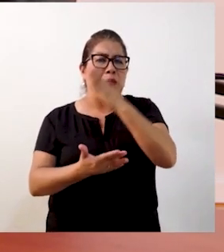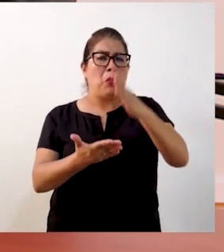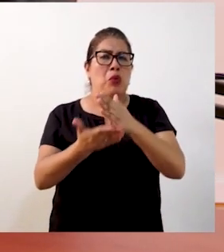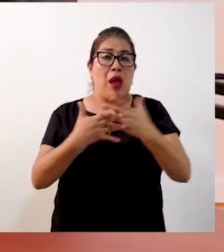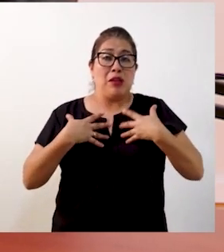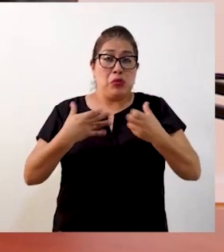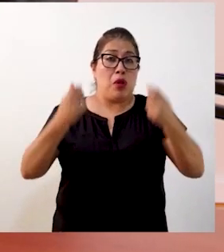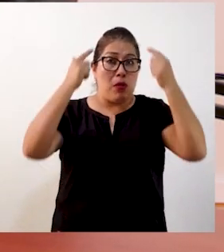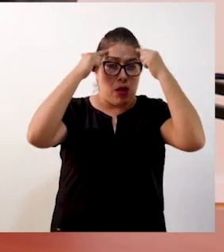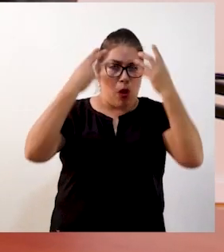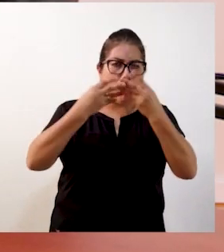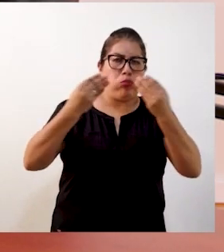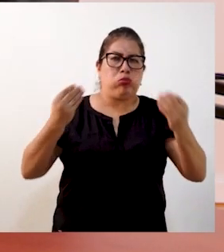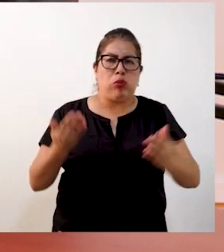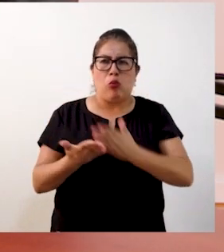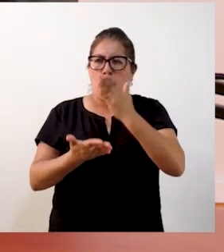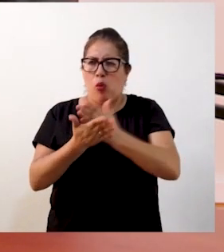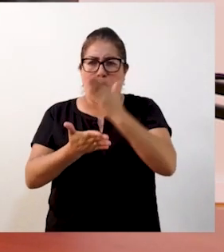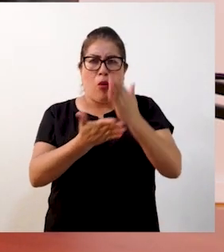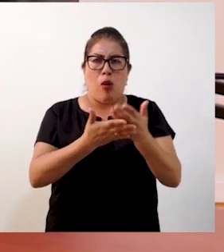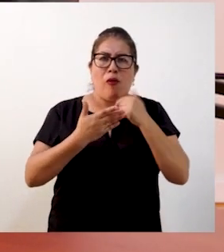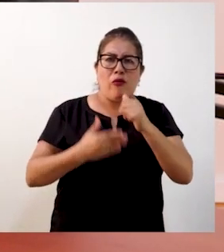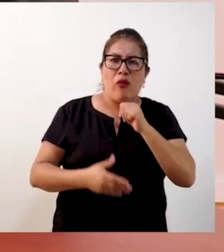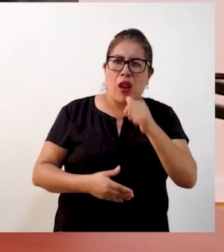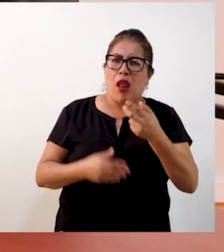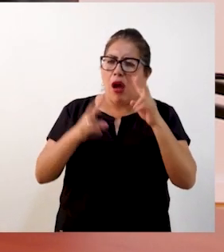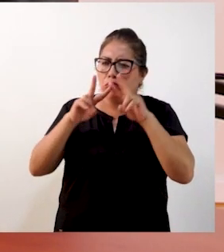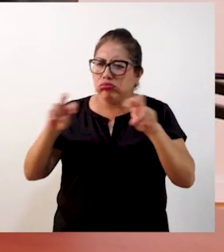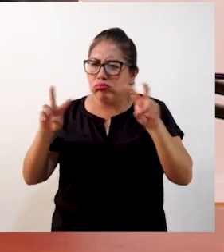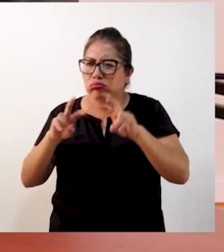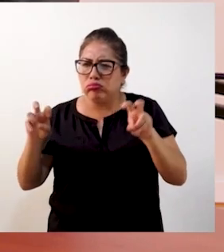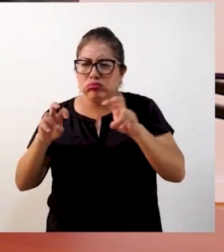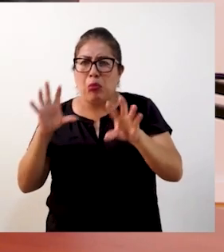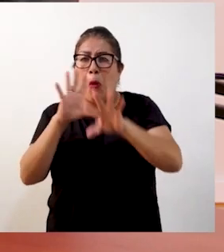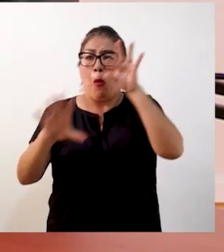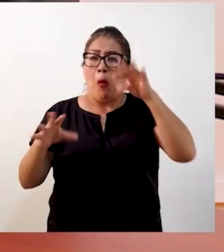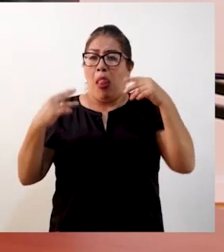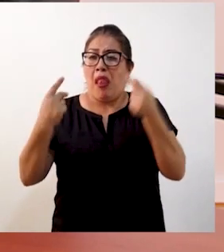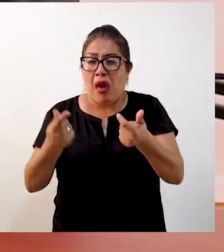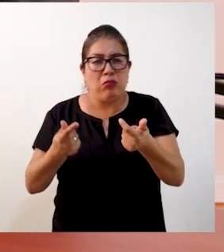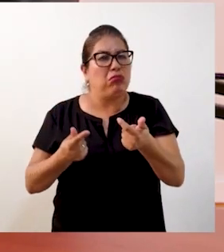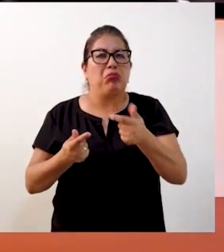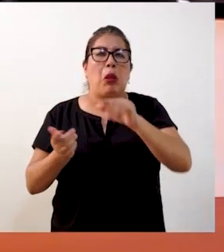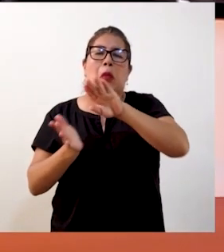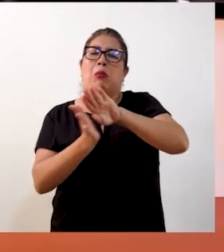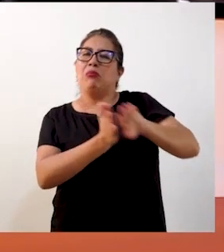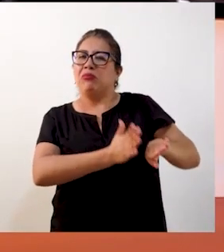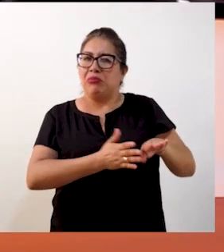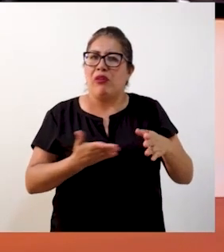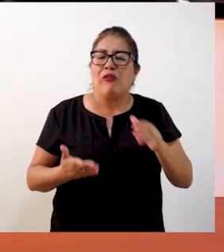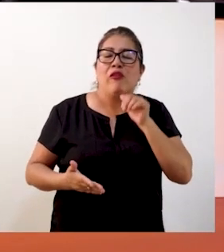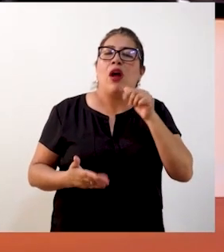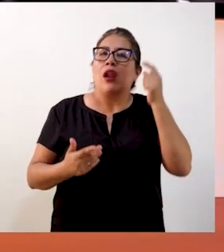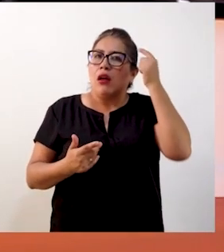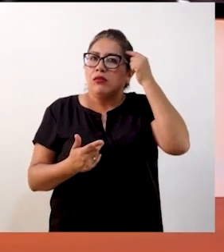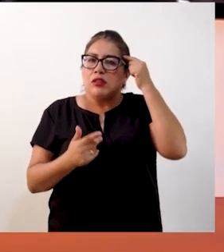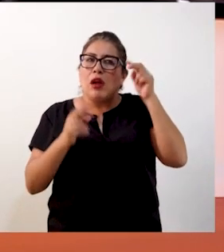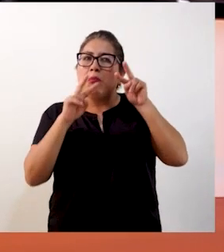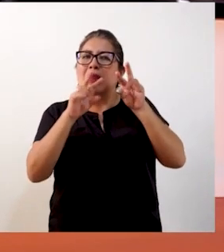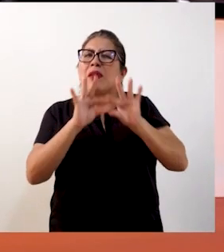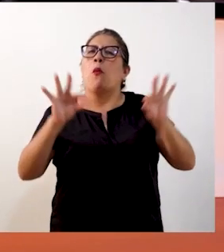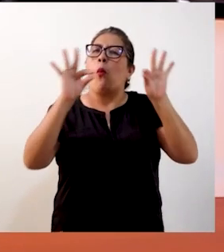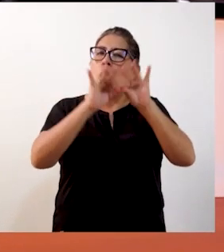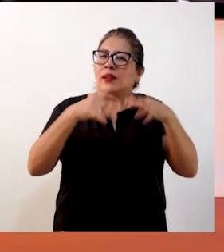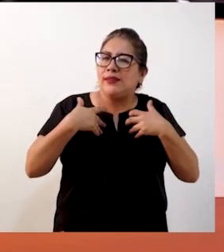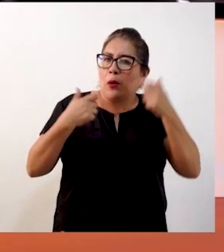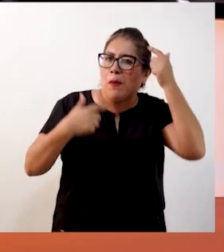tiene muchos problemas que son subdiagnosticados y que no se han tomado en consideración. En el caso de adultos